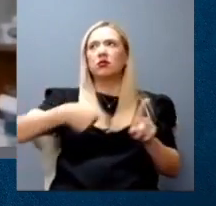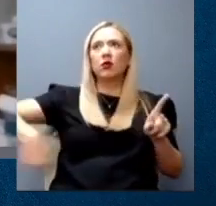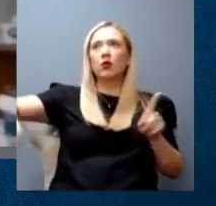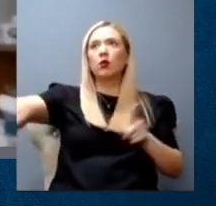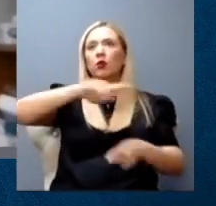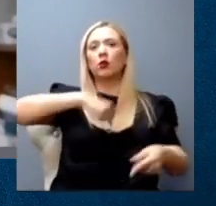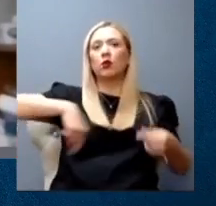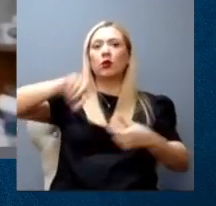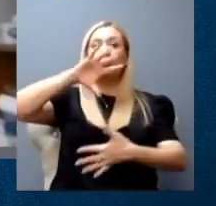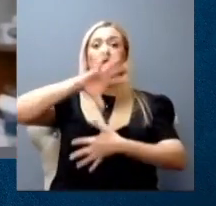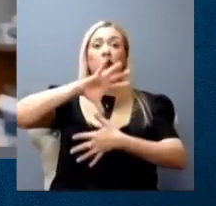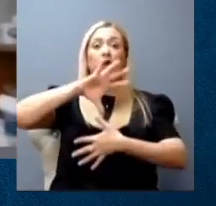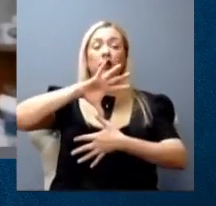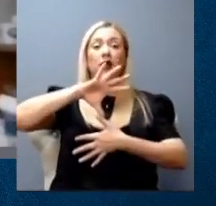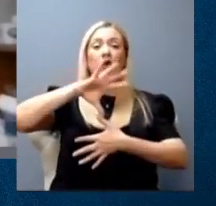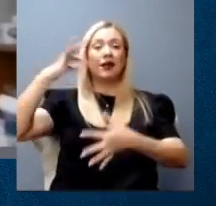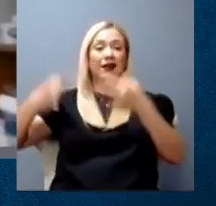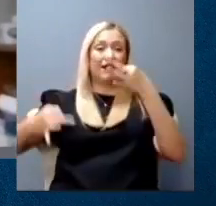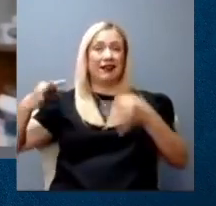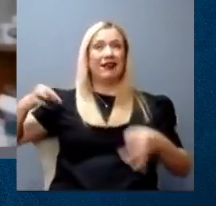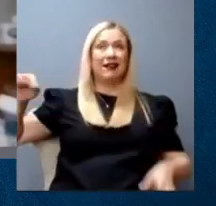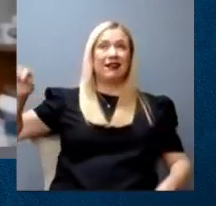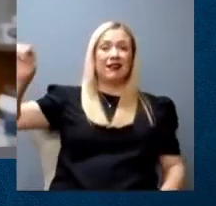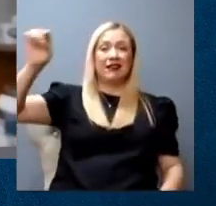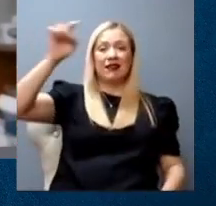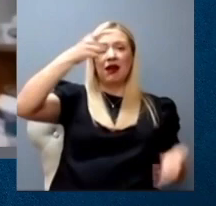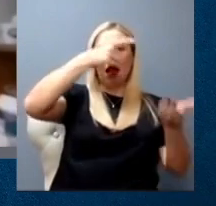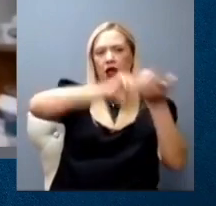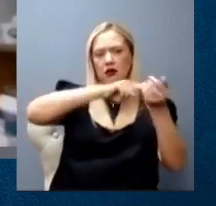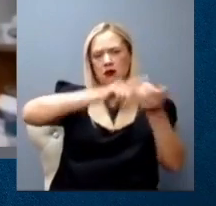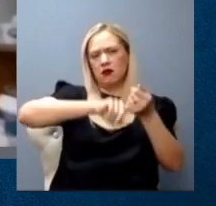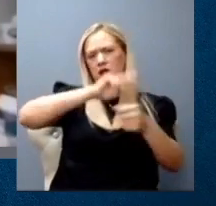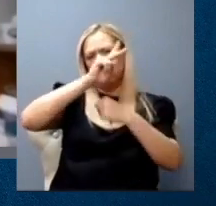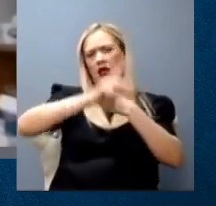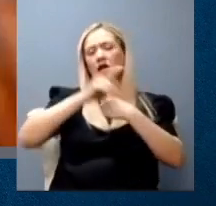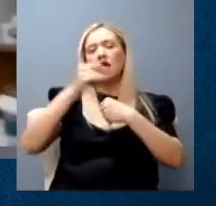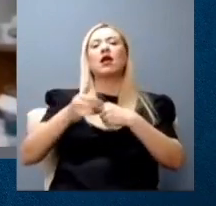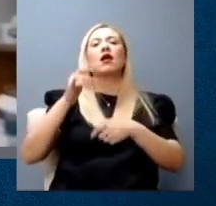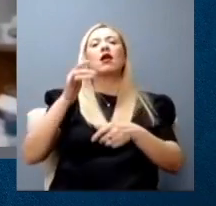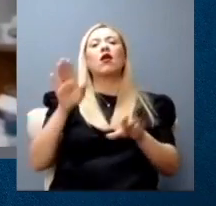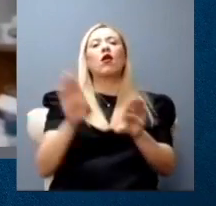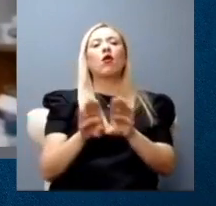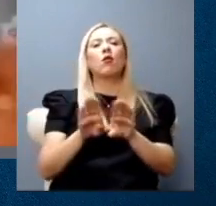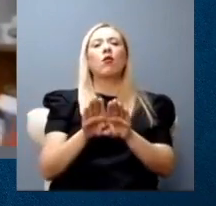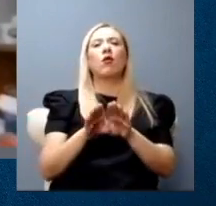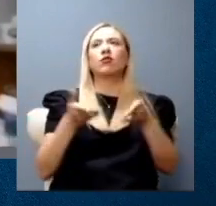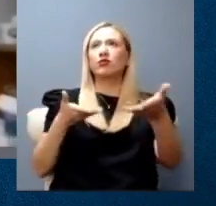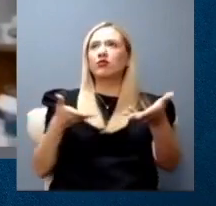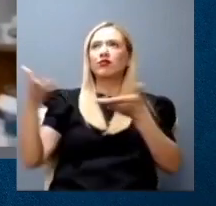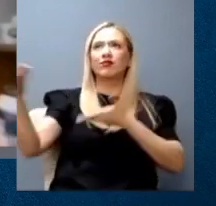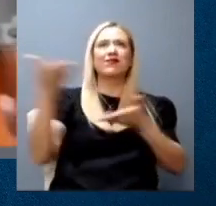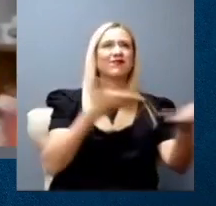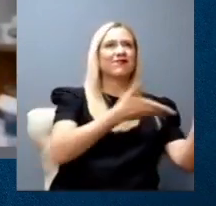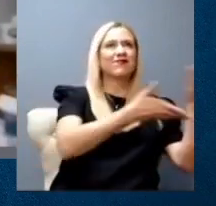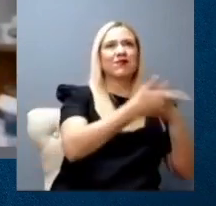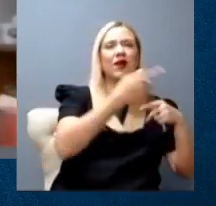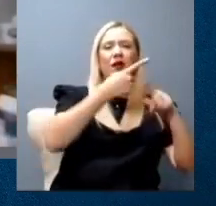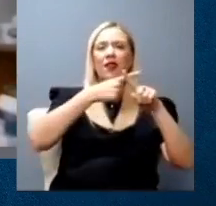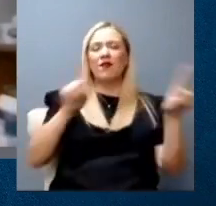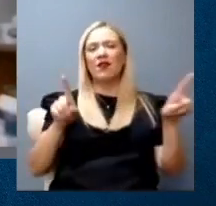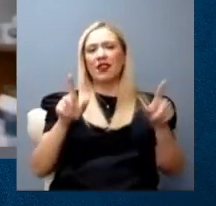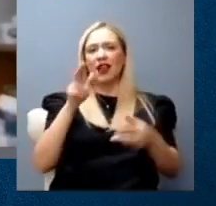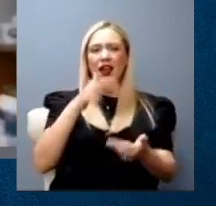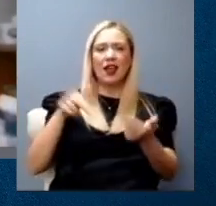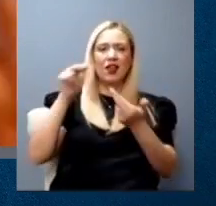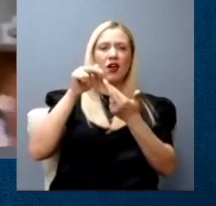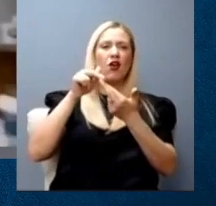con los tribunales internos, sino también en diálogo jurisprudencial que se da entre los distintos sistemas regionales de protección